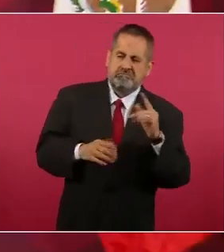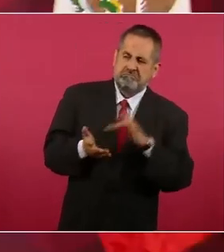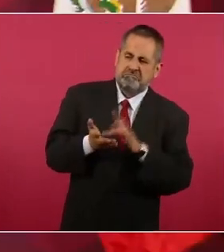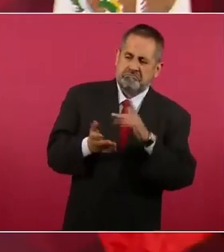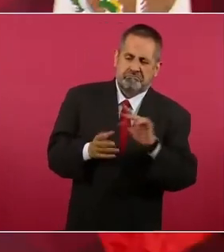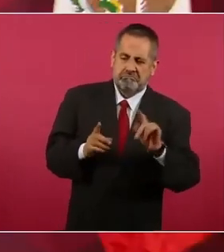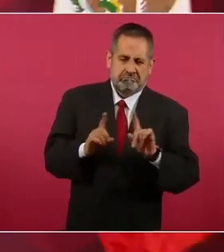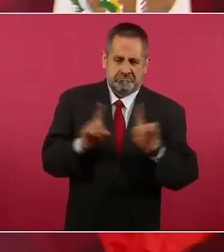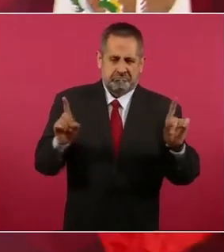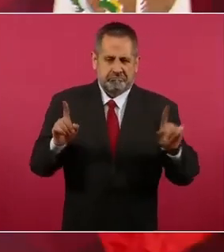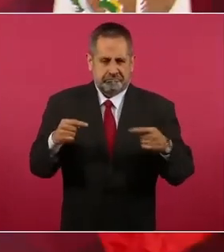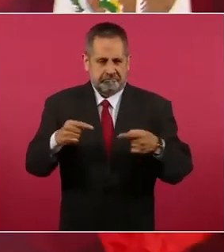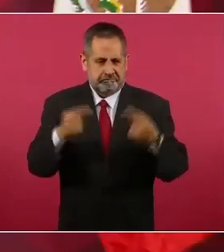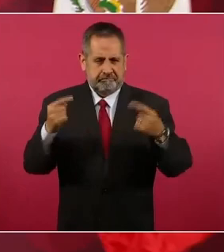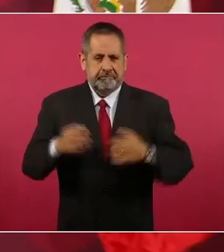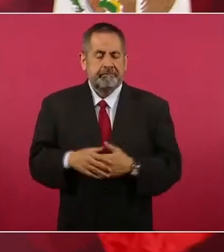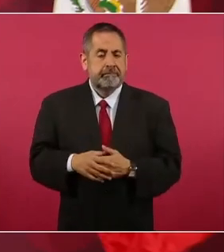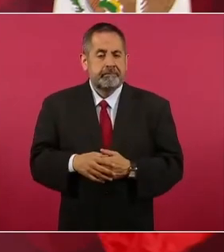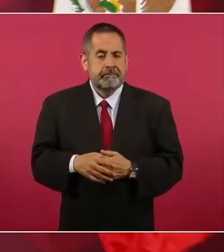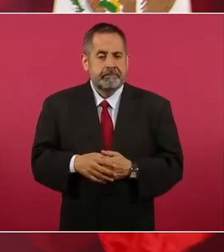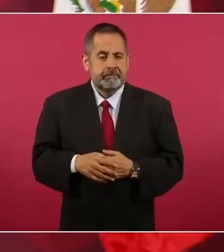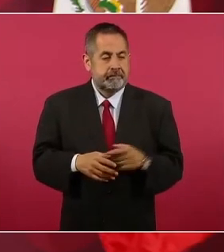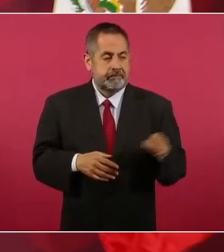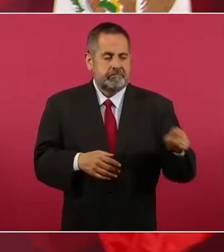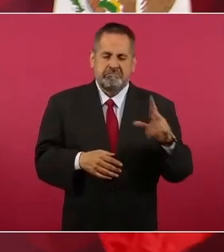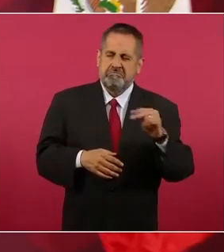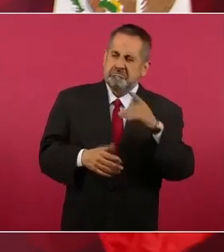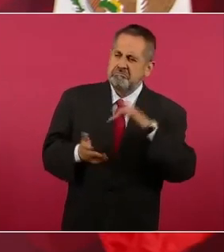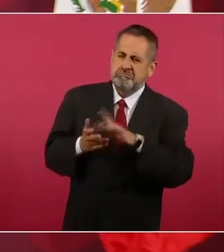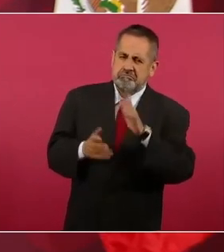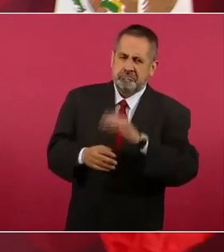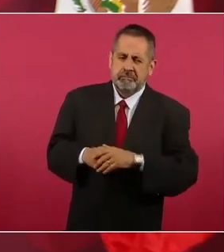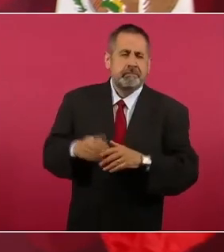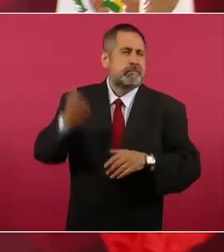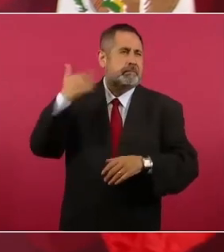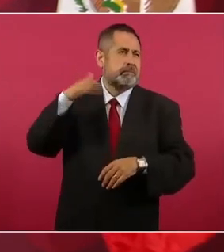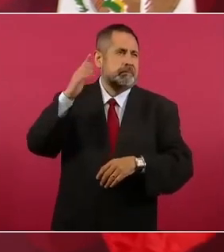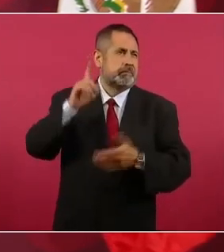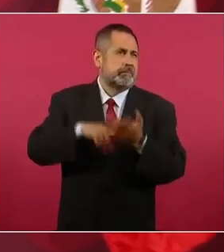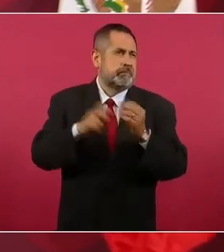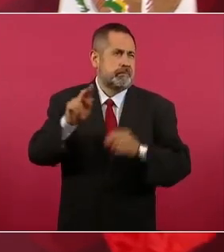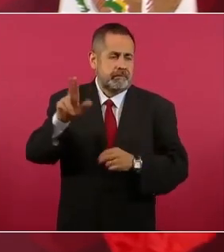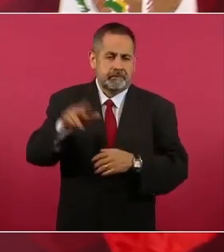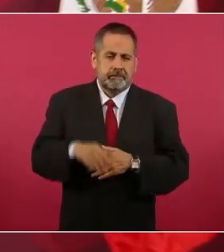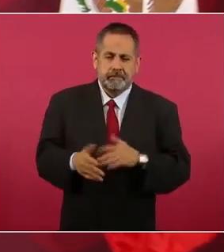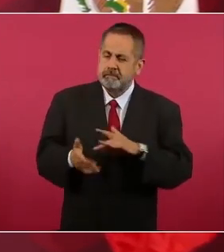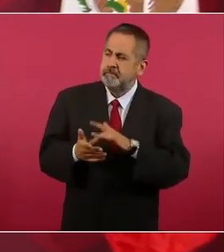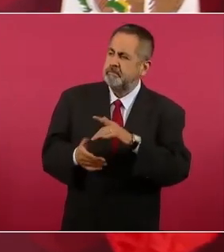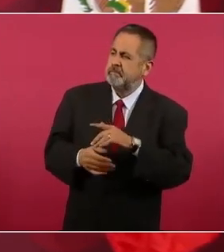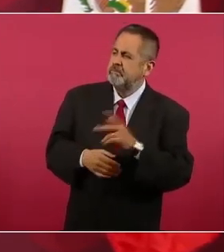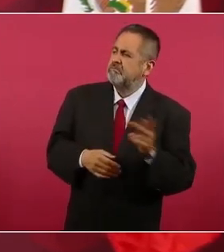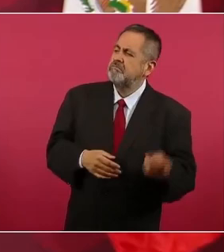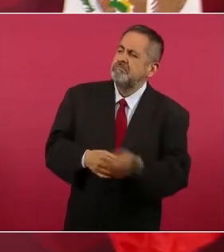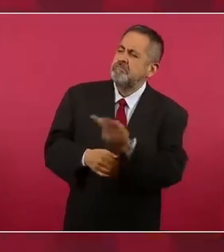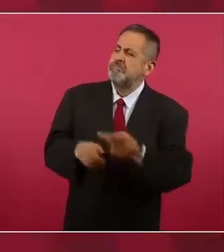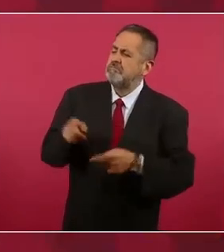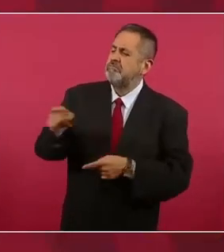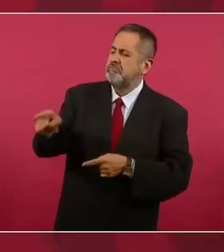Y el que está en contra pregunta, esto allá por el 88, le pregunta al